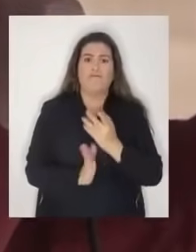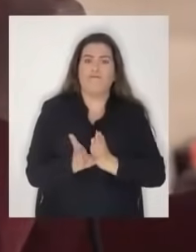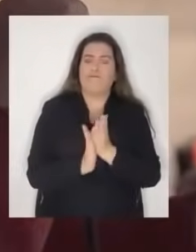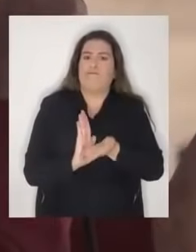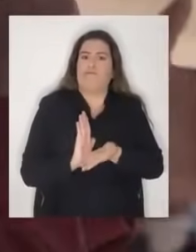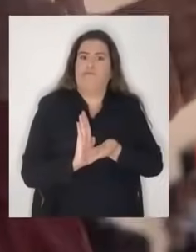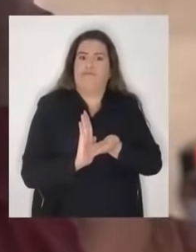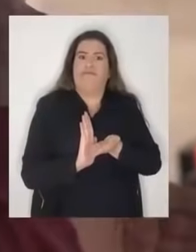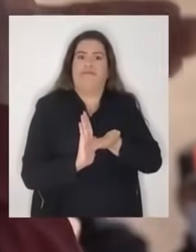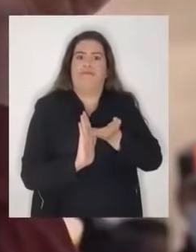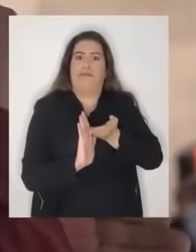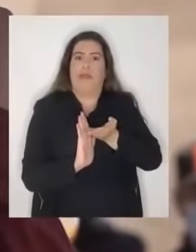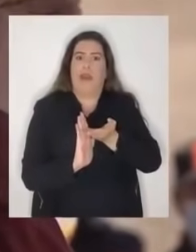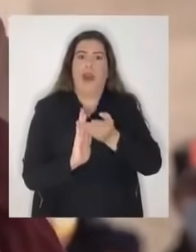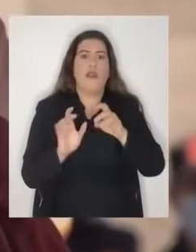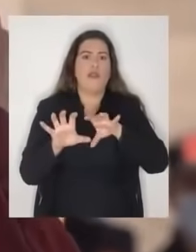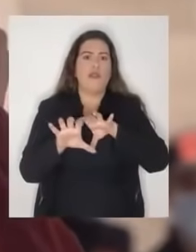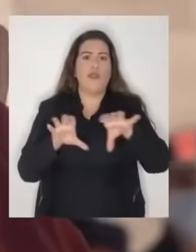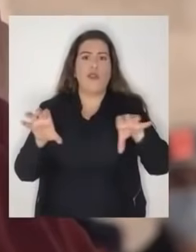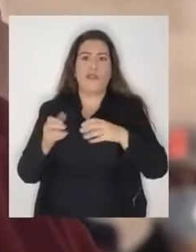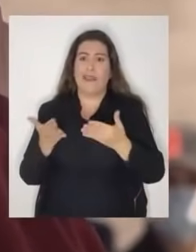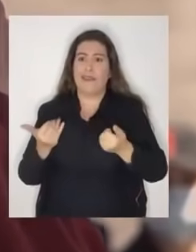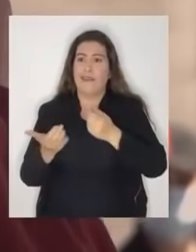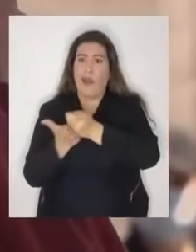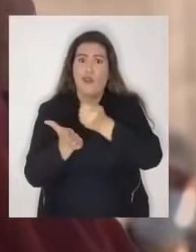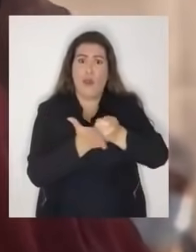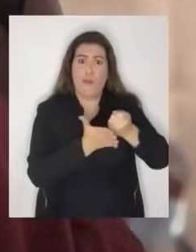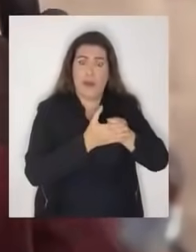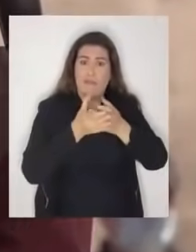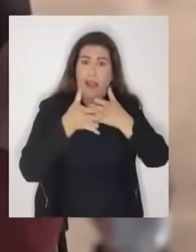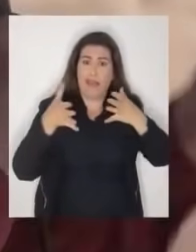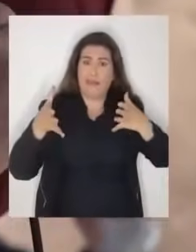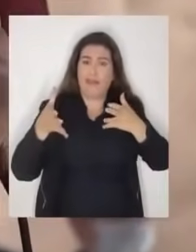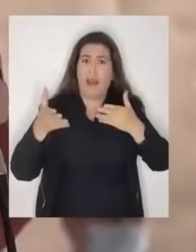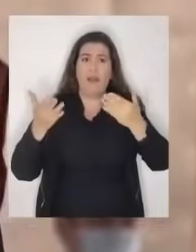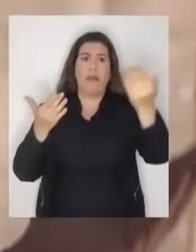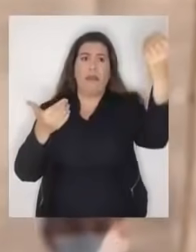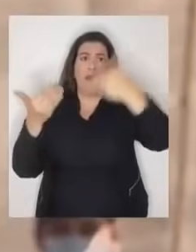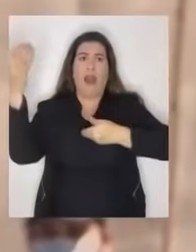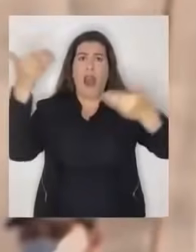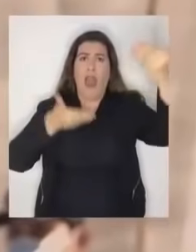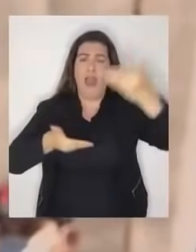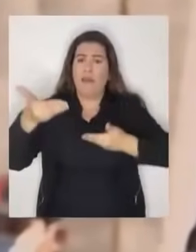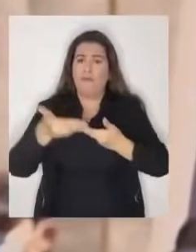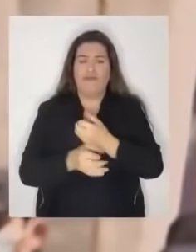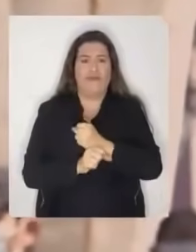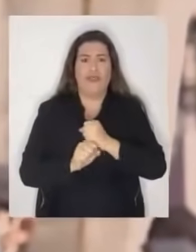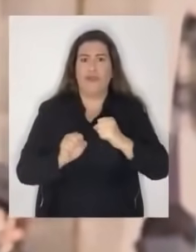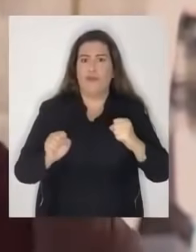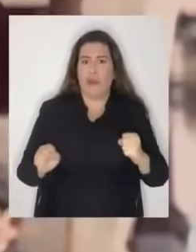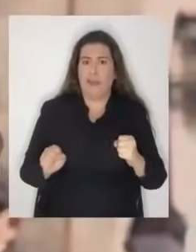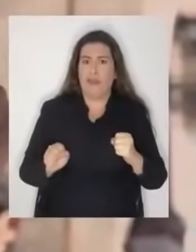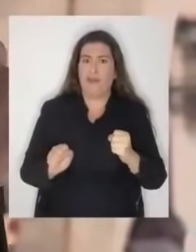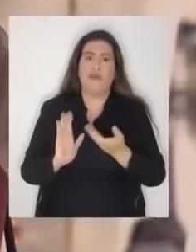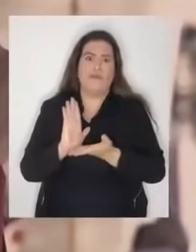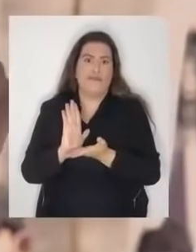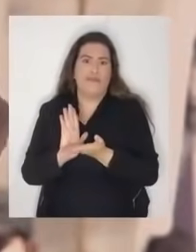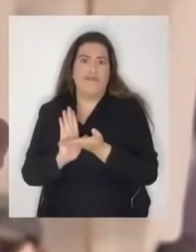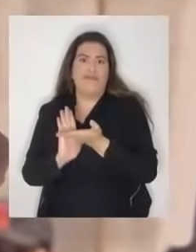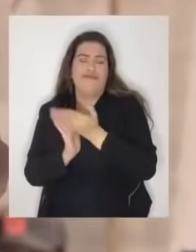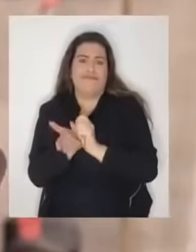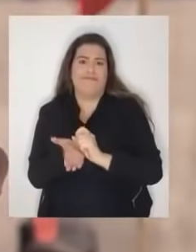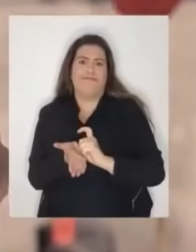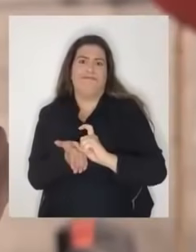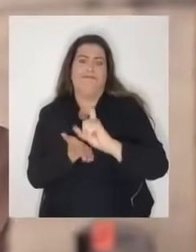puede traer los artículos de amplio consumo de fuera del país. Inmediatamente hay una subida de precio. La inflación se